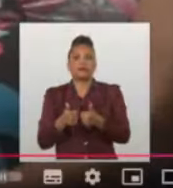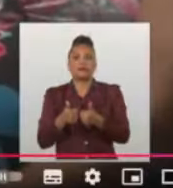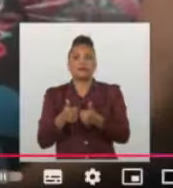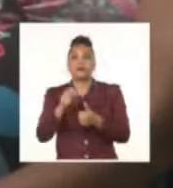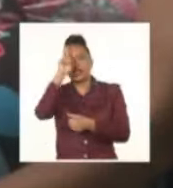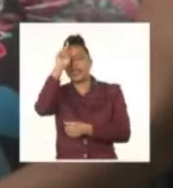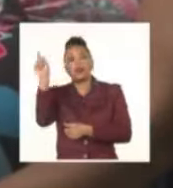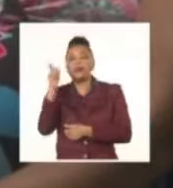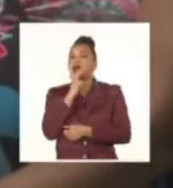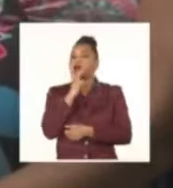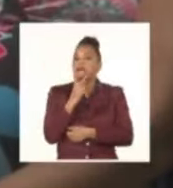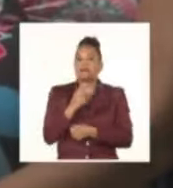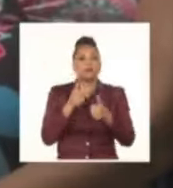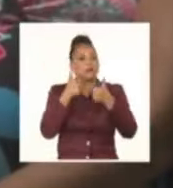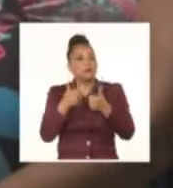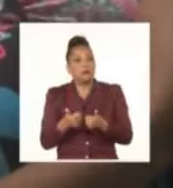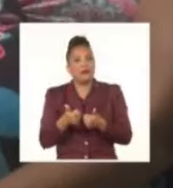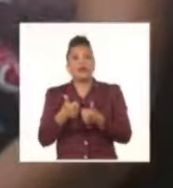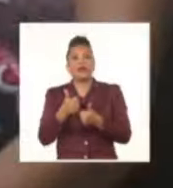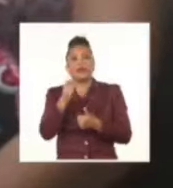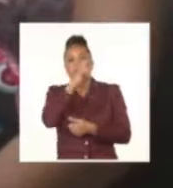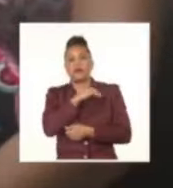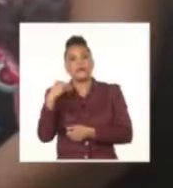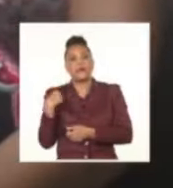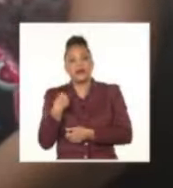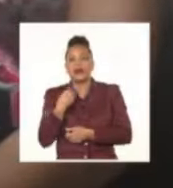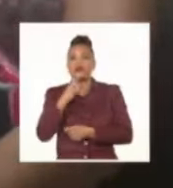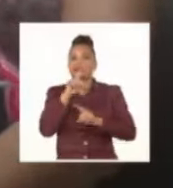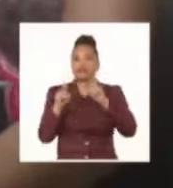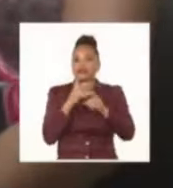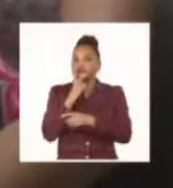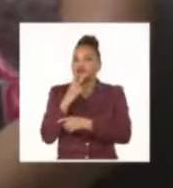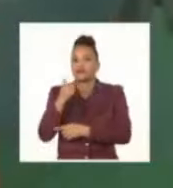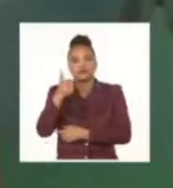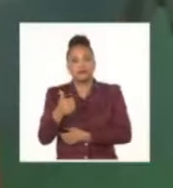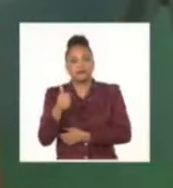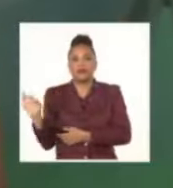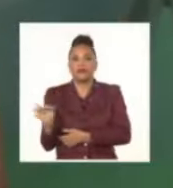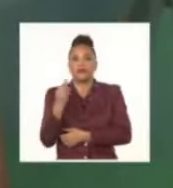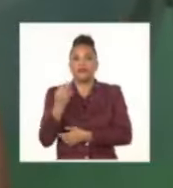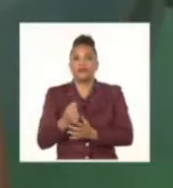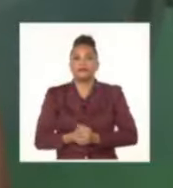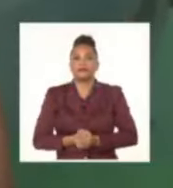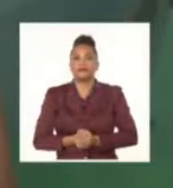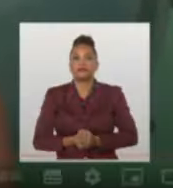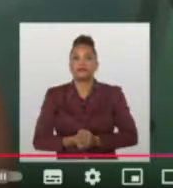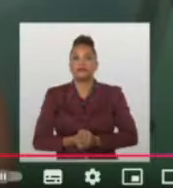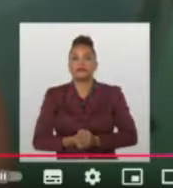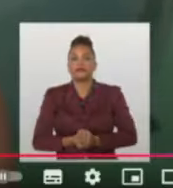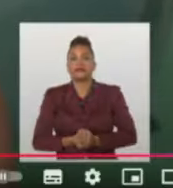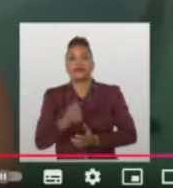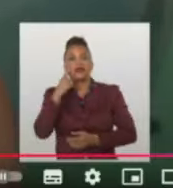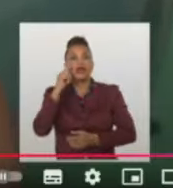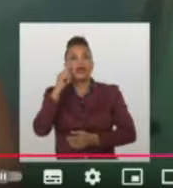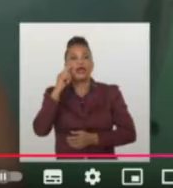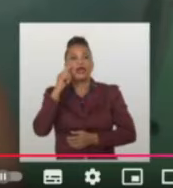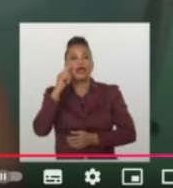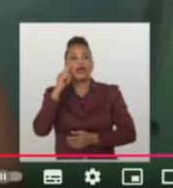hospital nos han tratado de lo mejor, nos están dando una buena atención, nos atendieron a ver, nos tomaron el foco de...